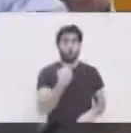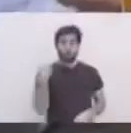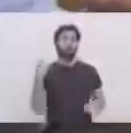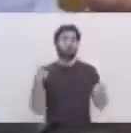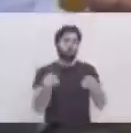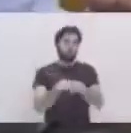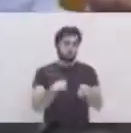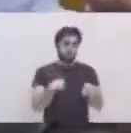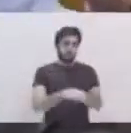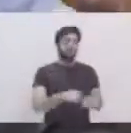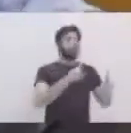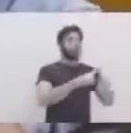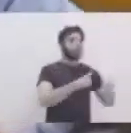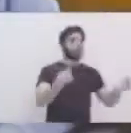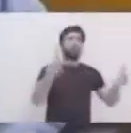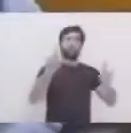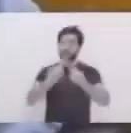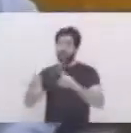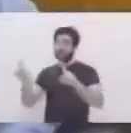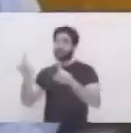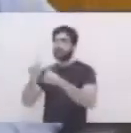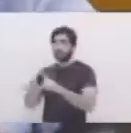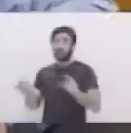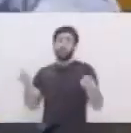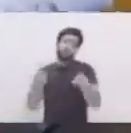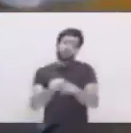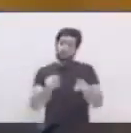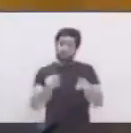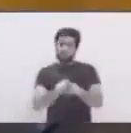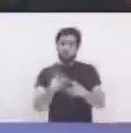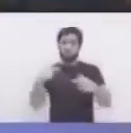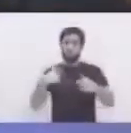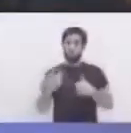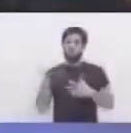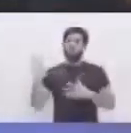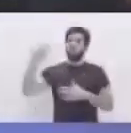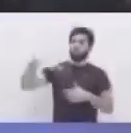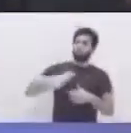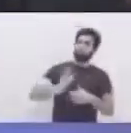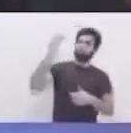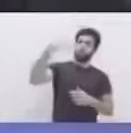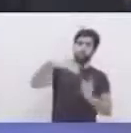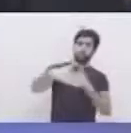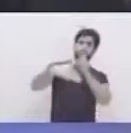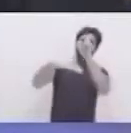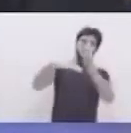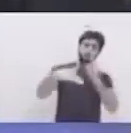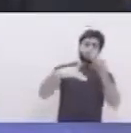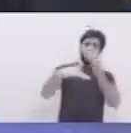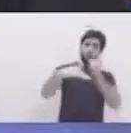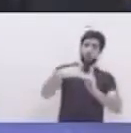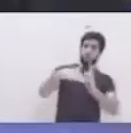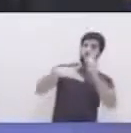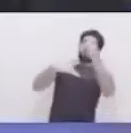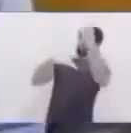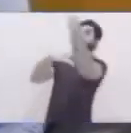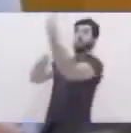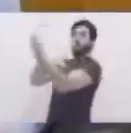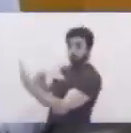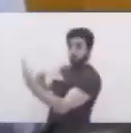tenemos algo diferente. Lo mismo sucedía con el niño del otro lado del río y Graciela, que vivía de este